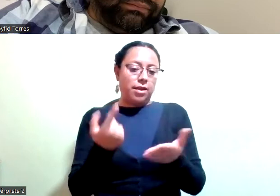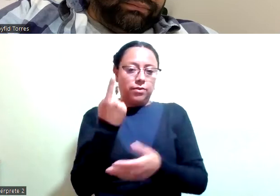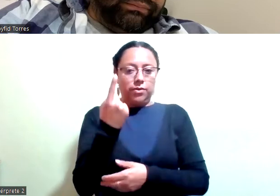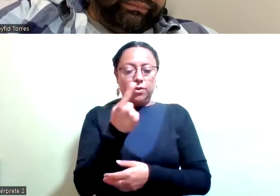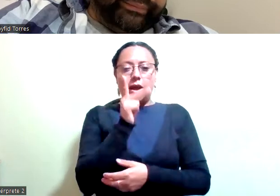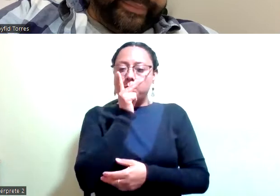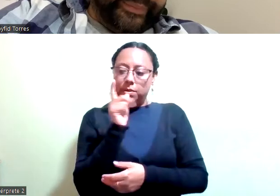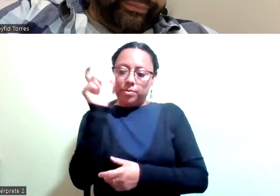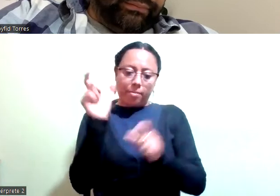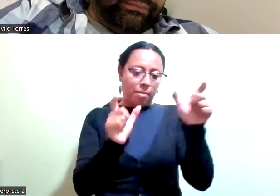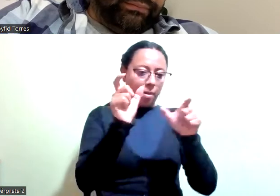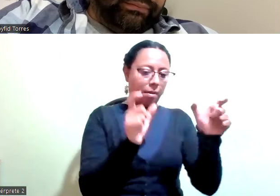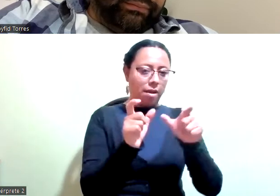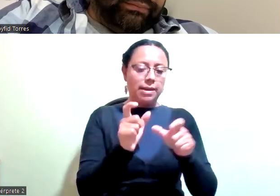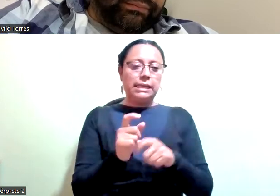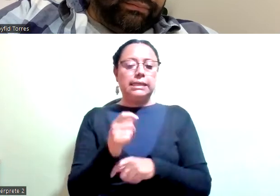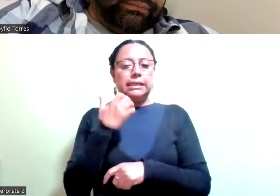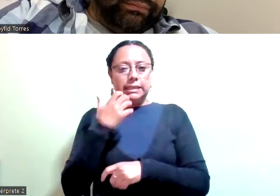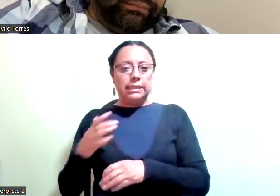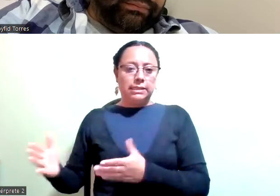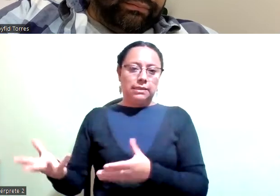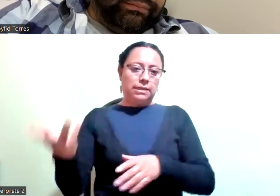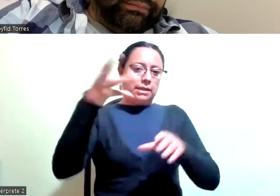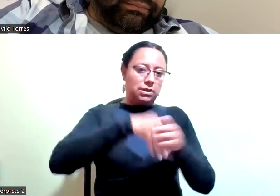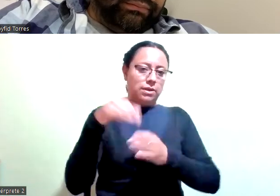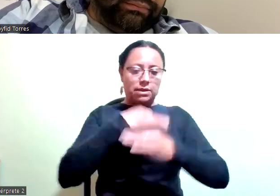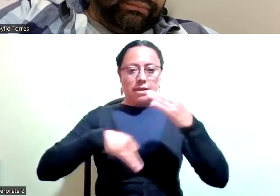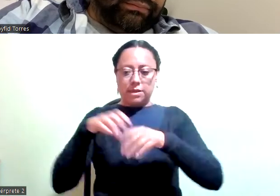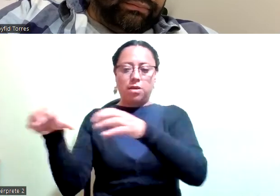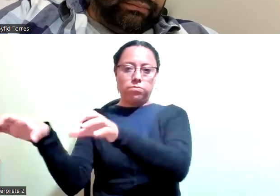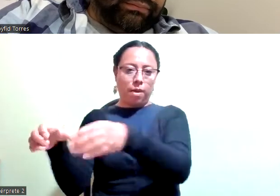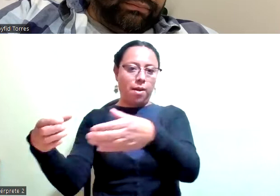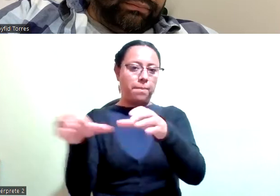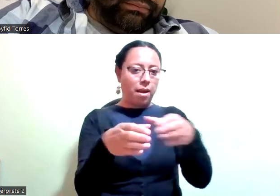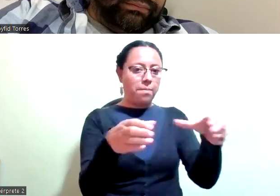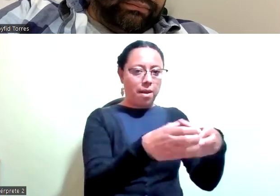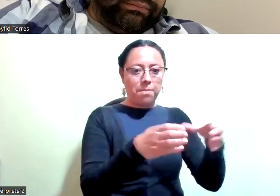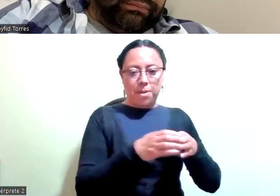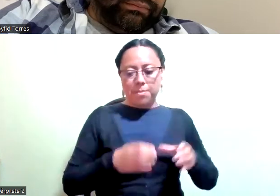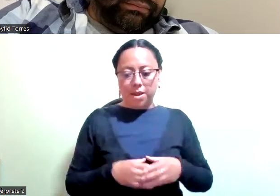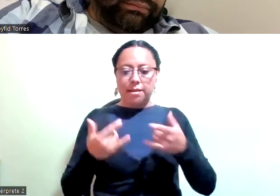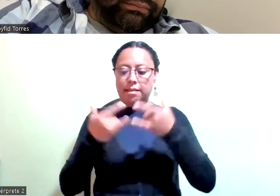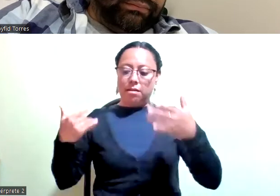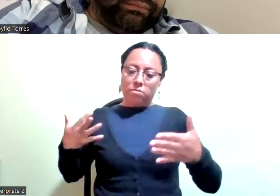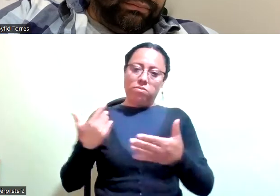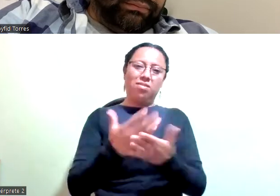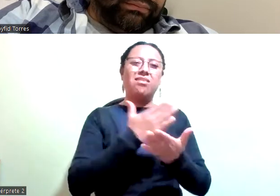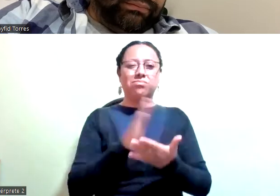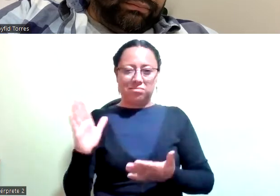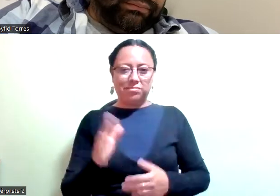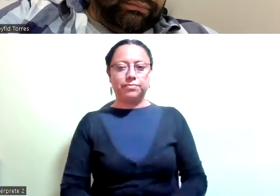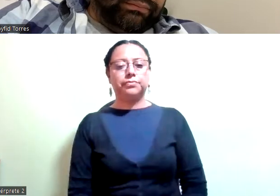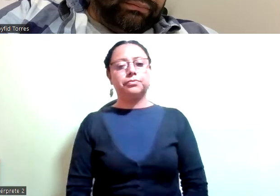todos los sectores de alguna manera que han sido relegados por históricamente en